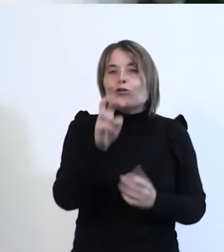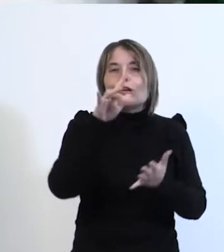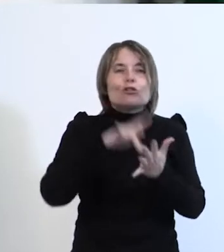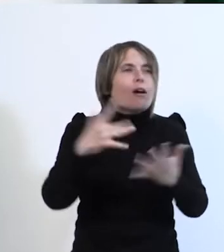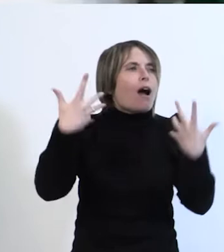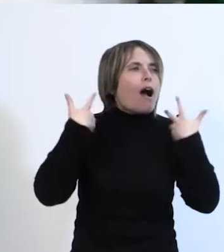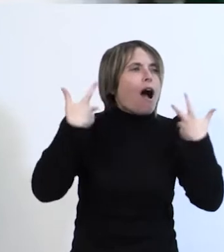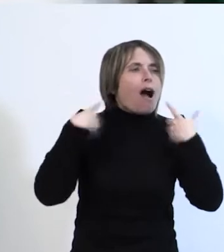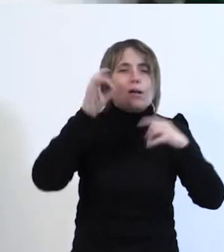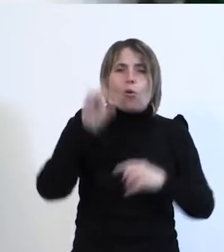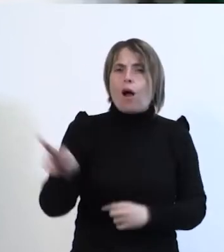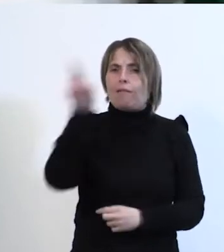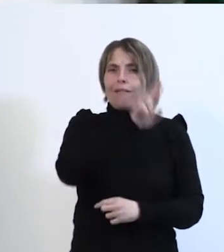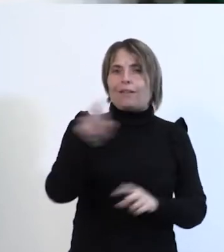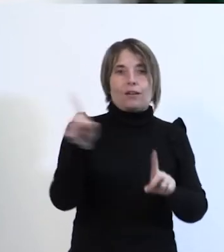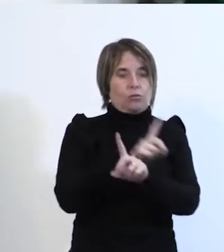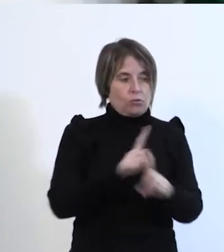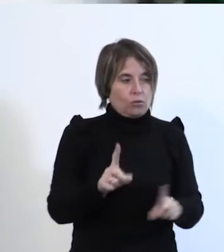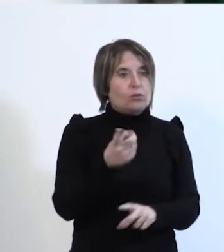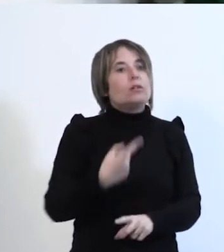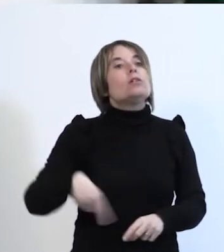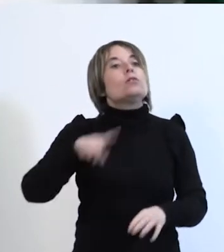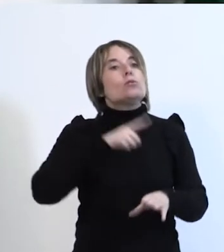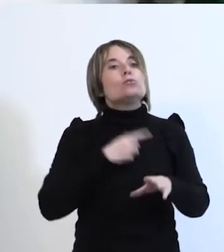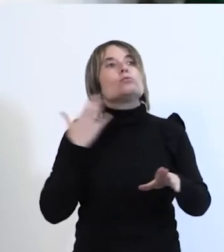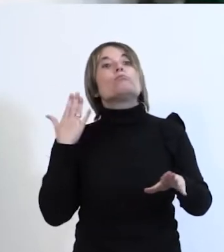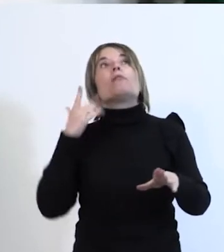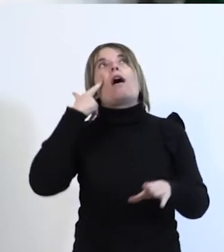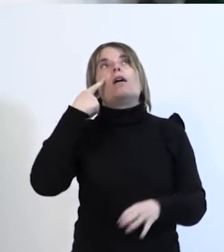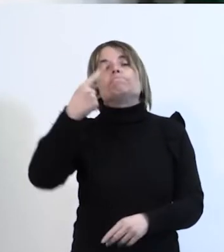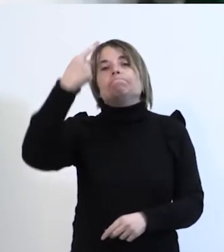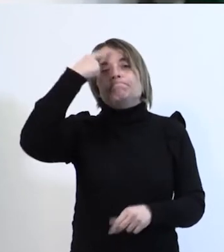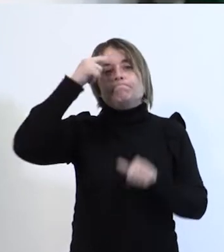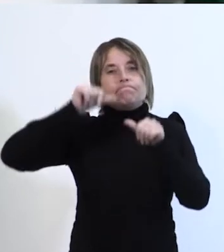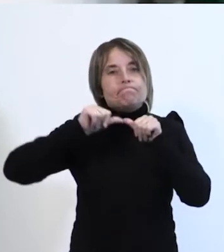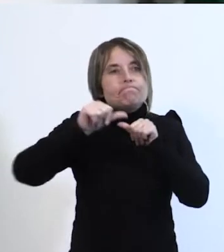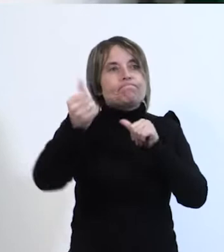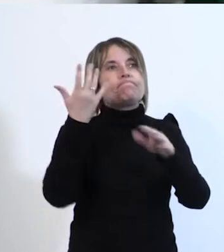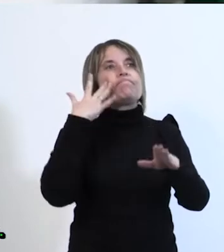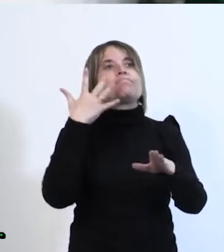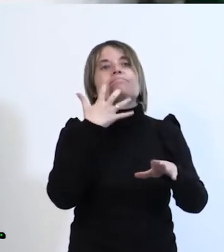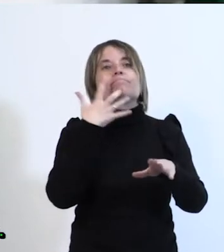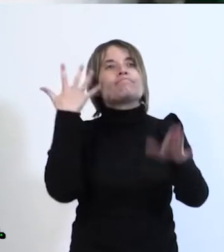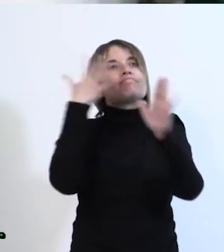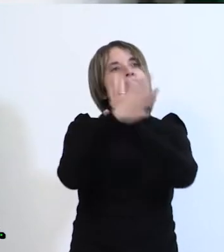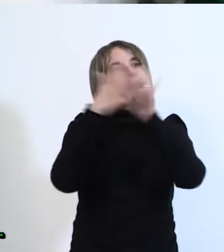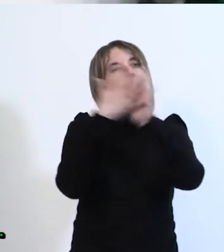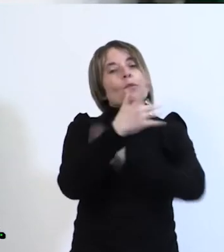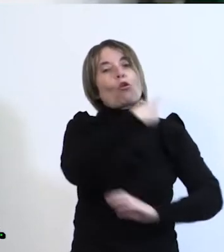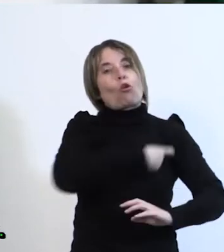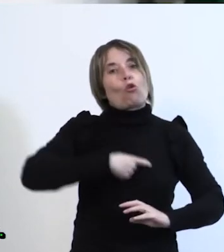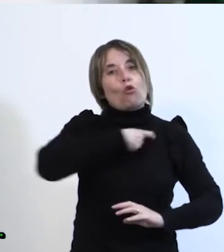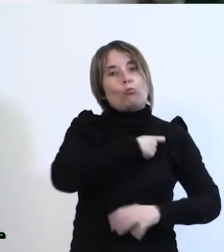mujeres vivieran lo que estaba viviendo. Y nos planteamos de ahí presentar su caso ante la